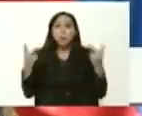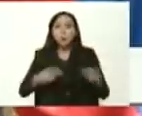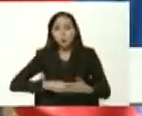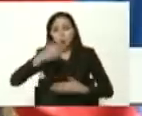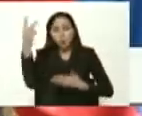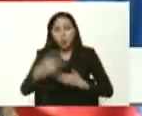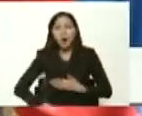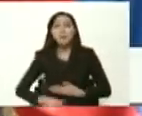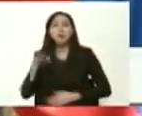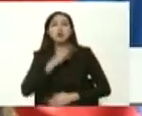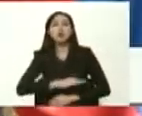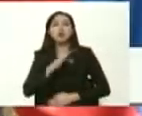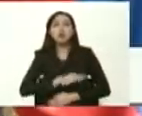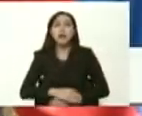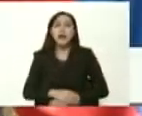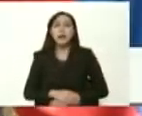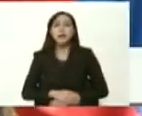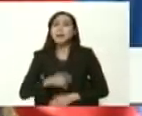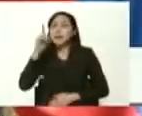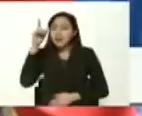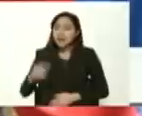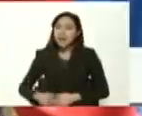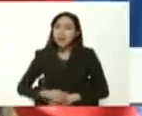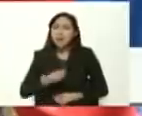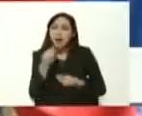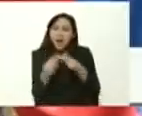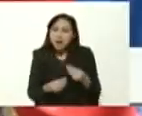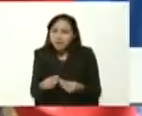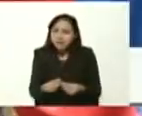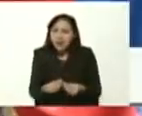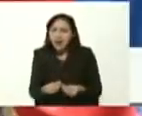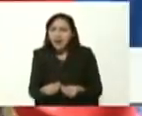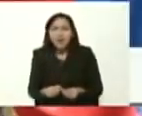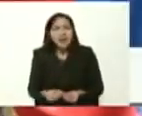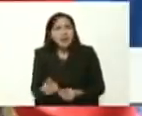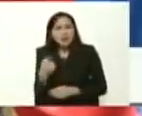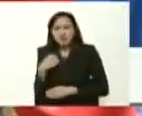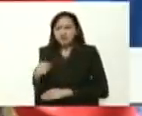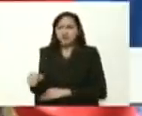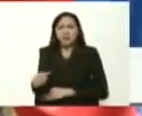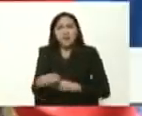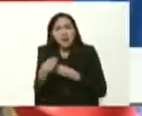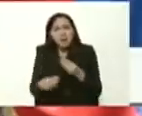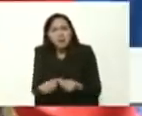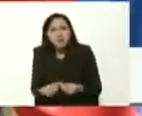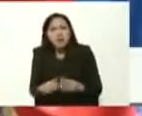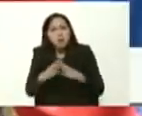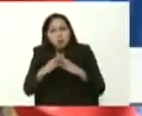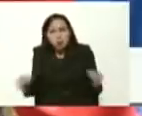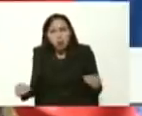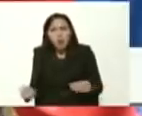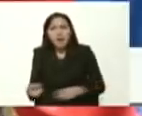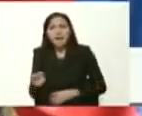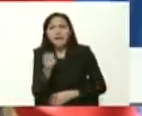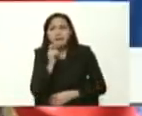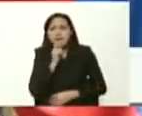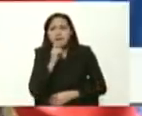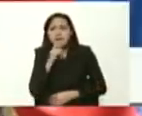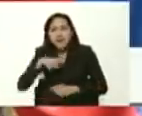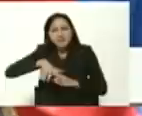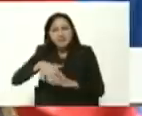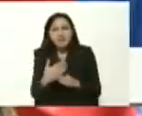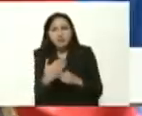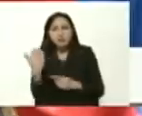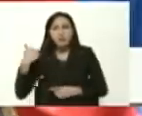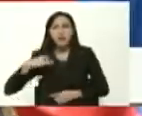Entonces resulta realmente indecoroso, inaceptable, que en medio de toda esta circunstancia, más